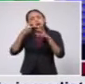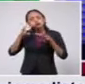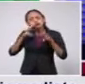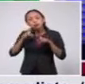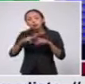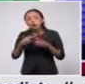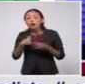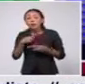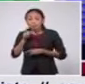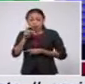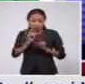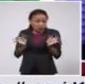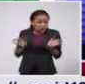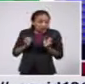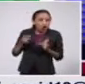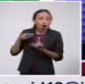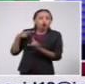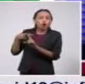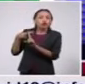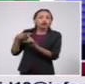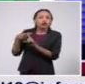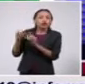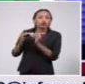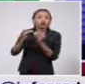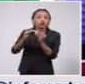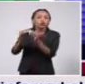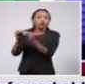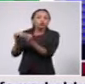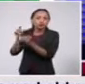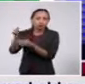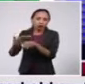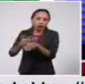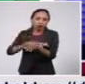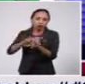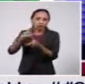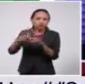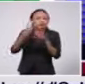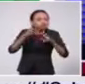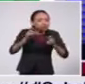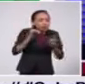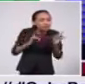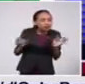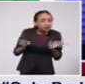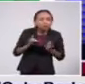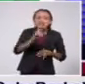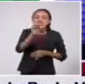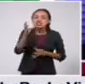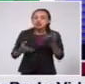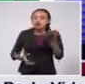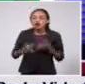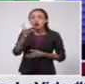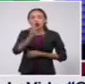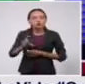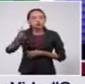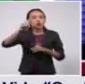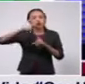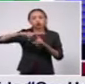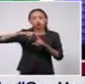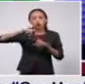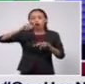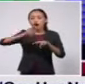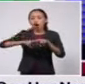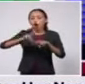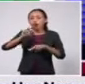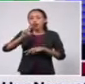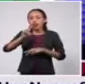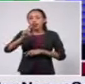contacto de un caso positivo. Solamente Cienfuegos, Camagüey, Las Tunas, Holguín